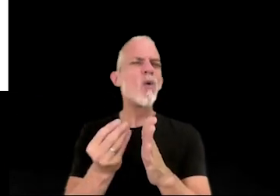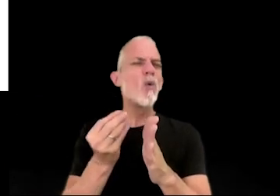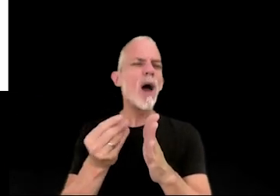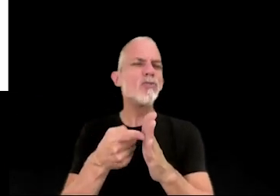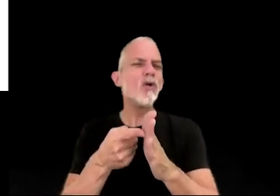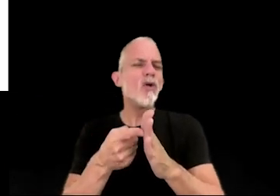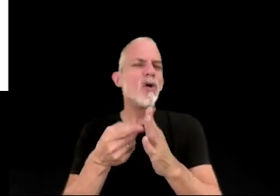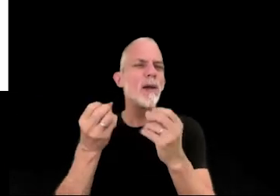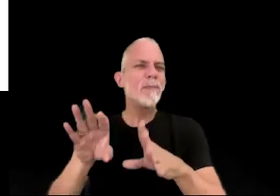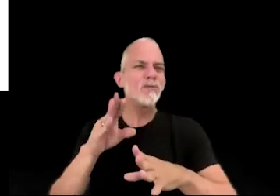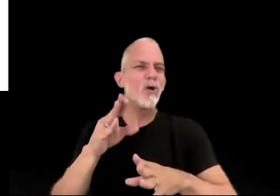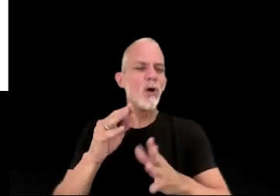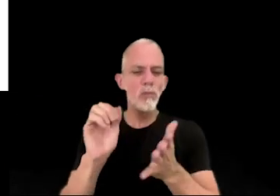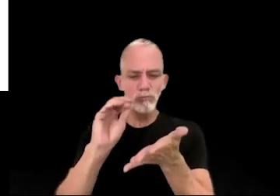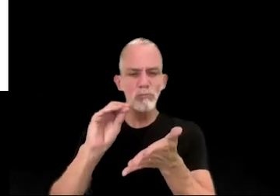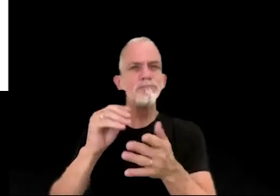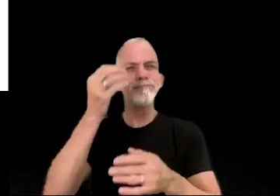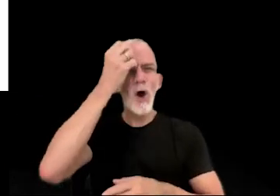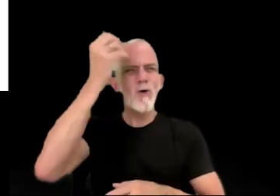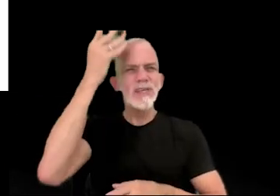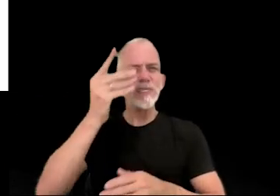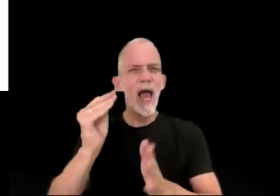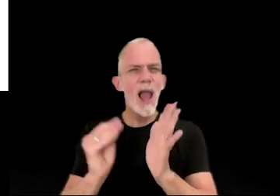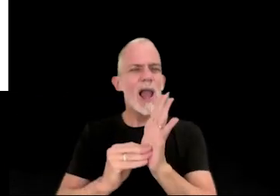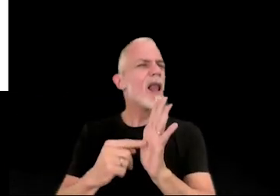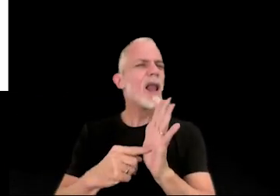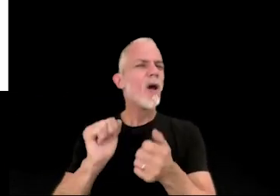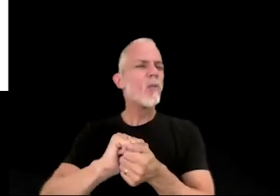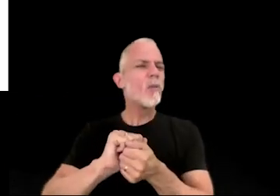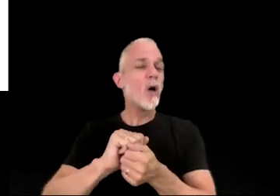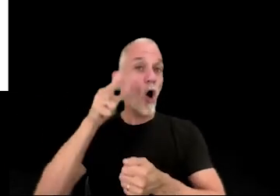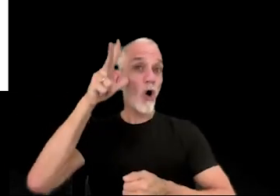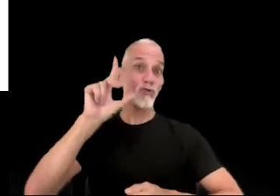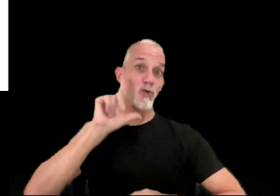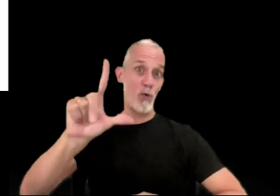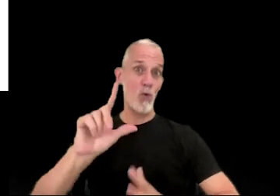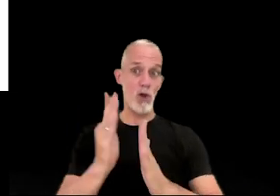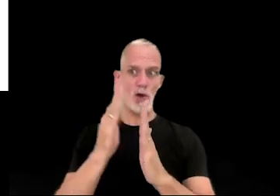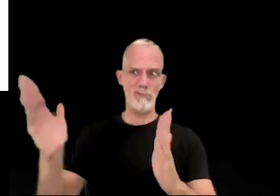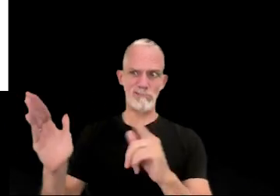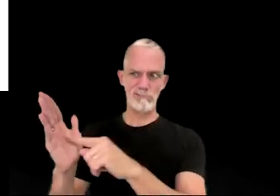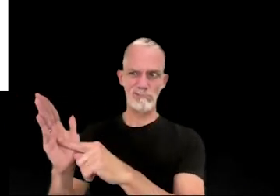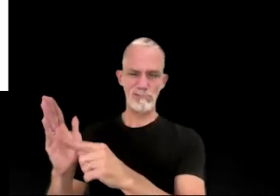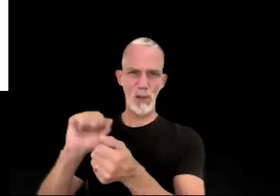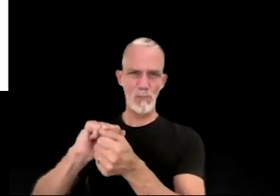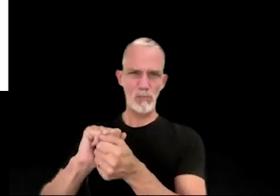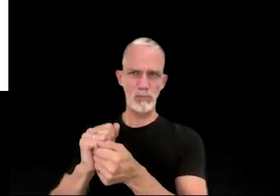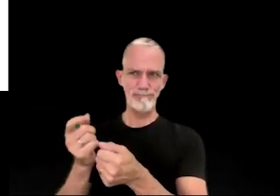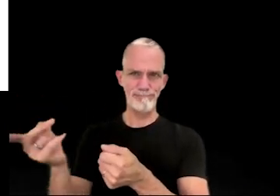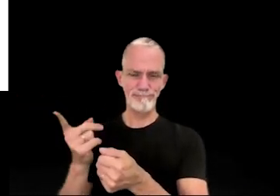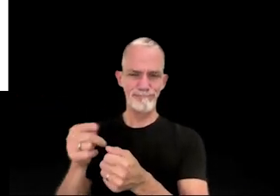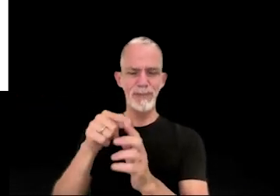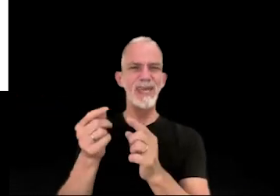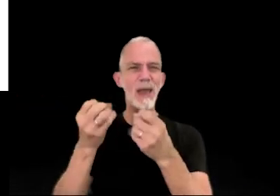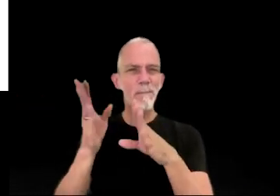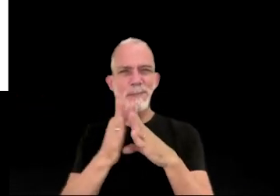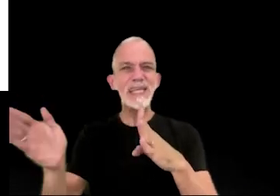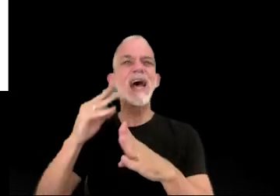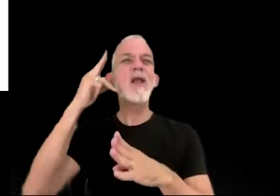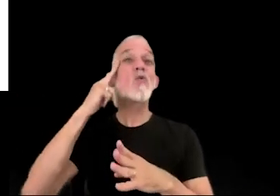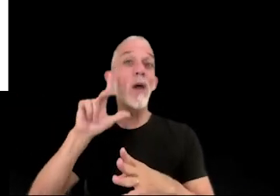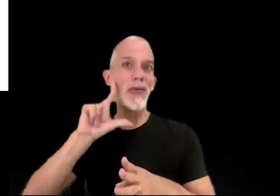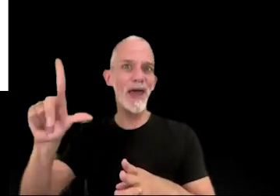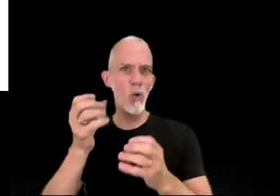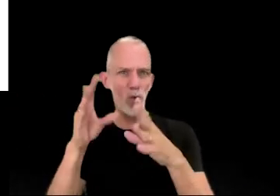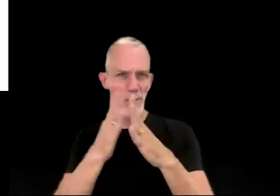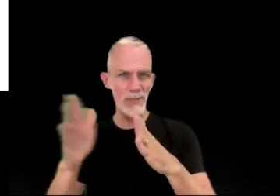hicimos la enumeración normativa, fue el día 8 de julio, la publicación y la vigencia el día 9, vamos a tener